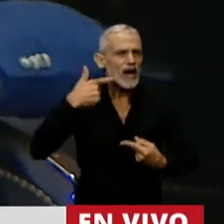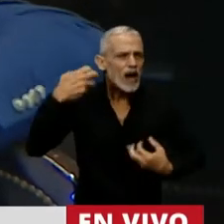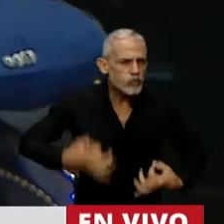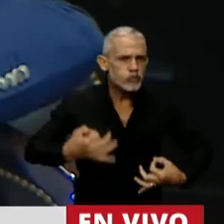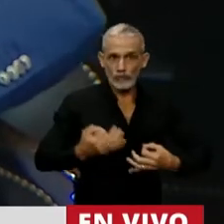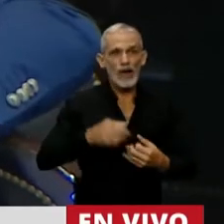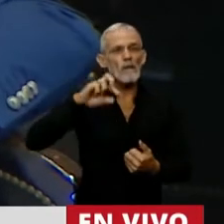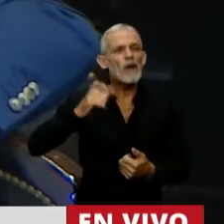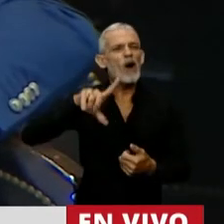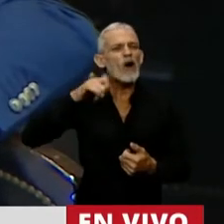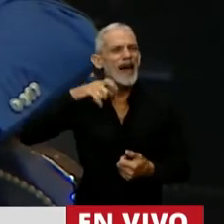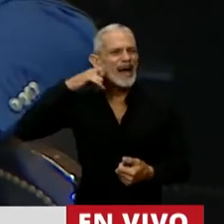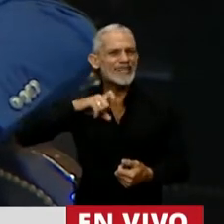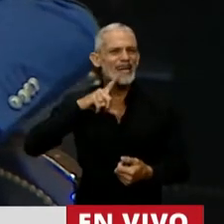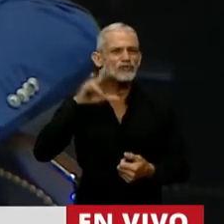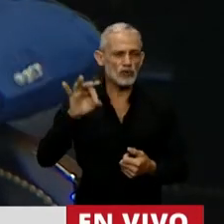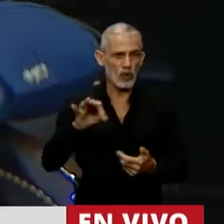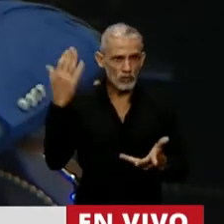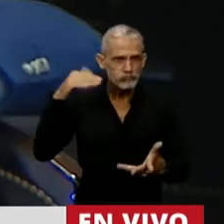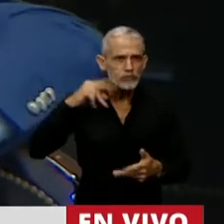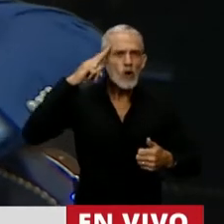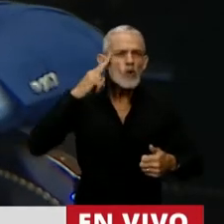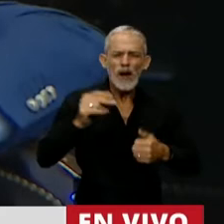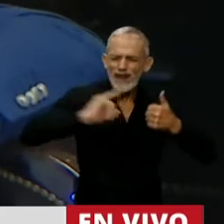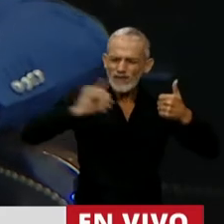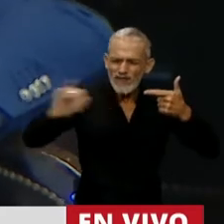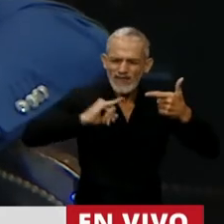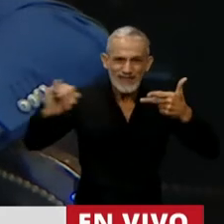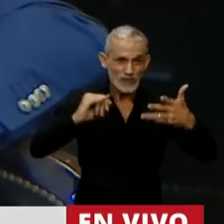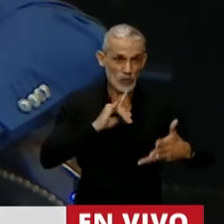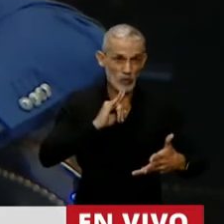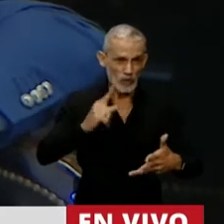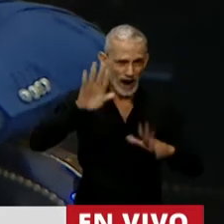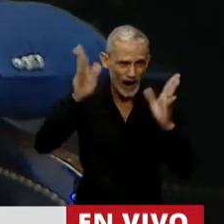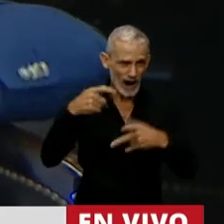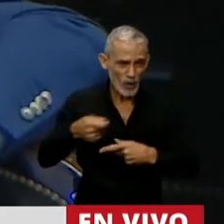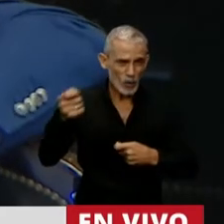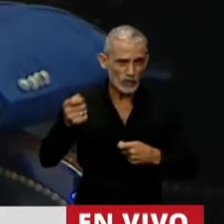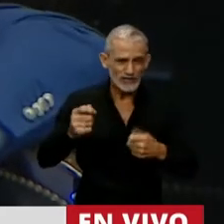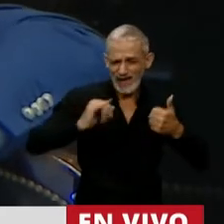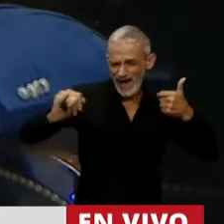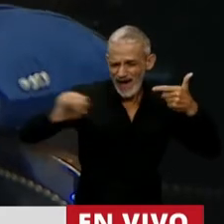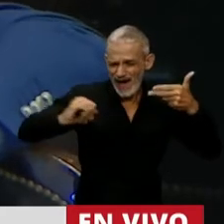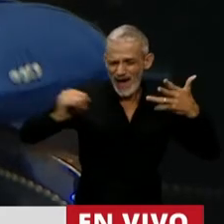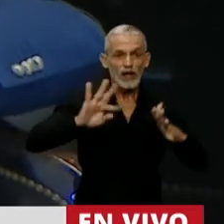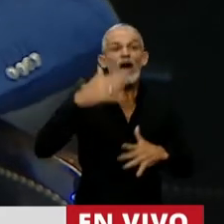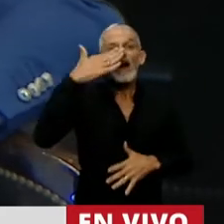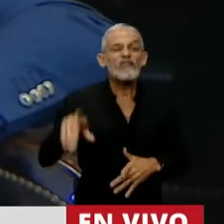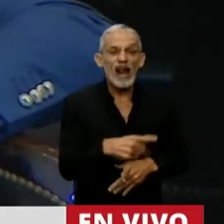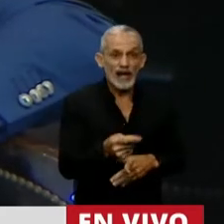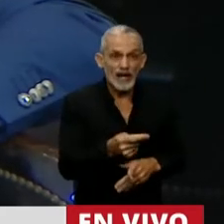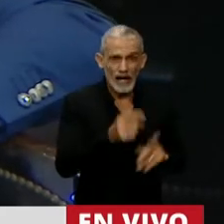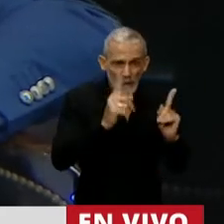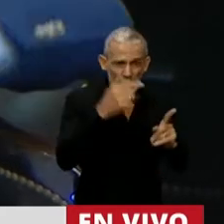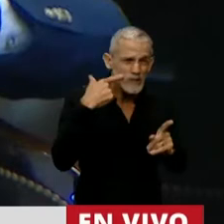derechos de paola tacacho que después de haber hecho 9 denuncia la justicia tucumana fue brutalmente asesinada por su